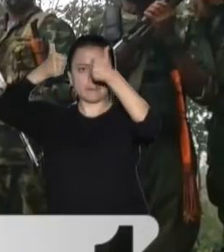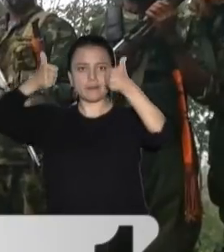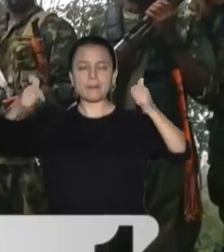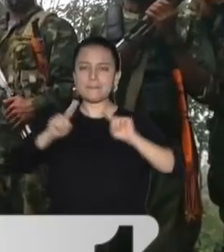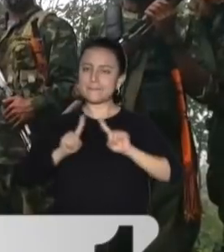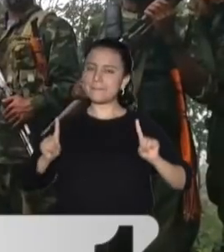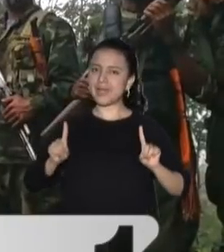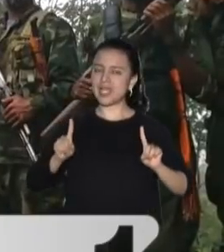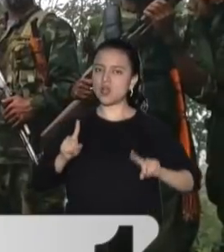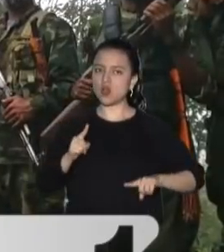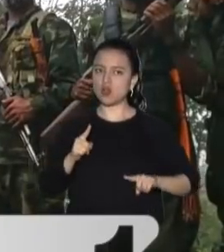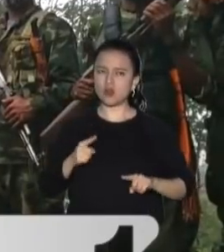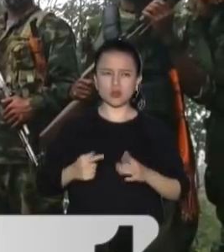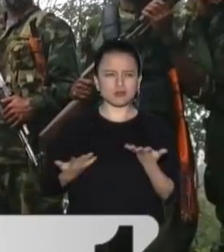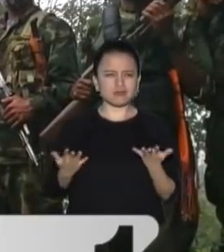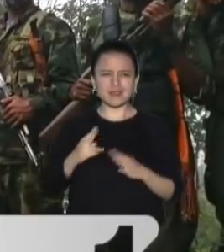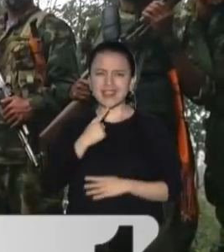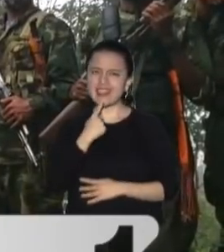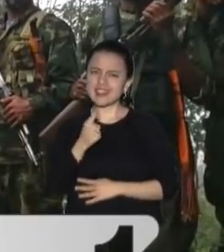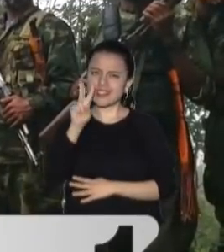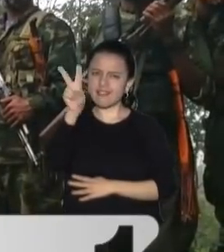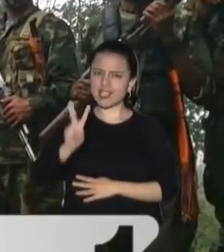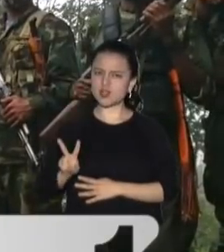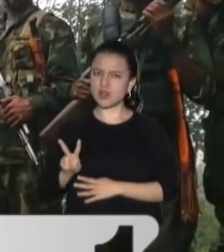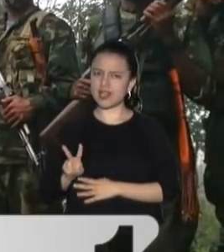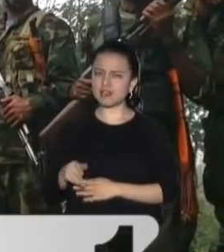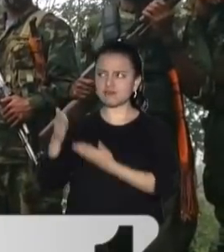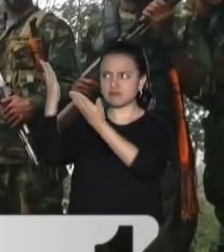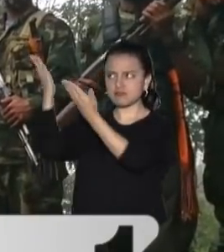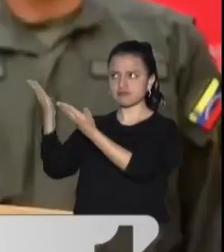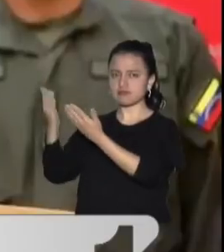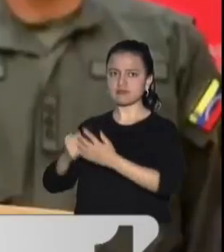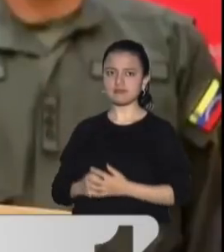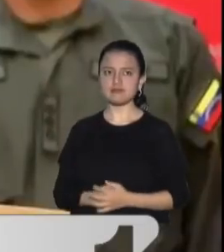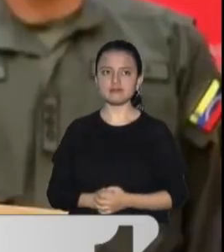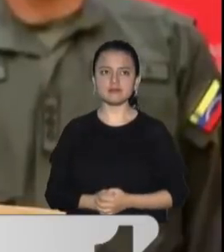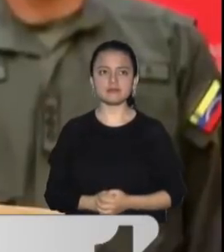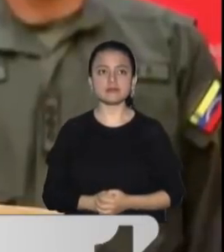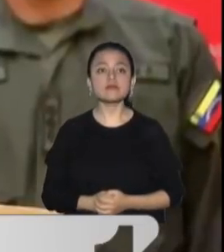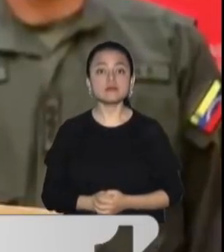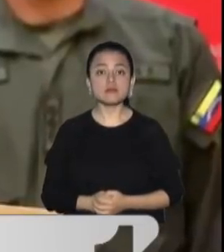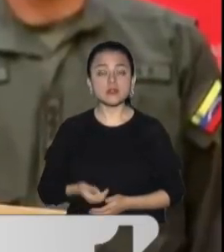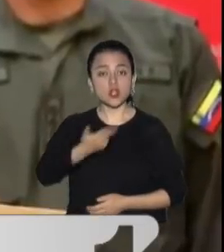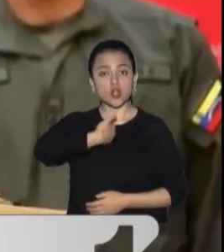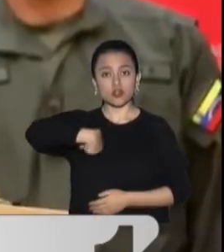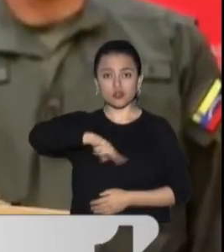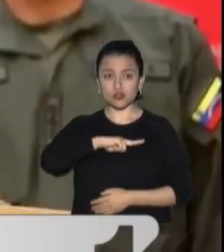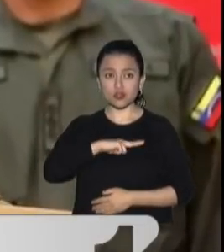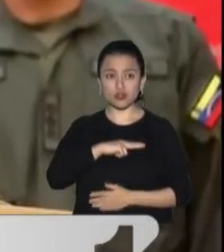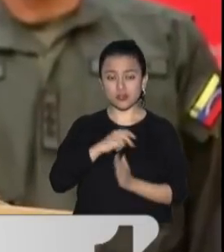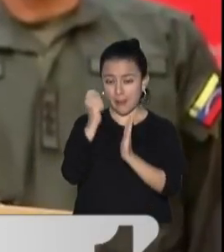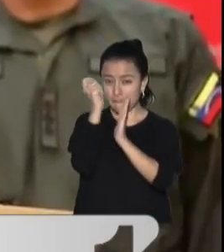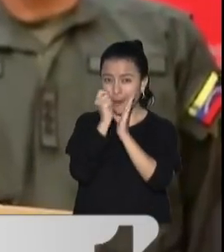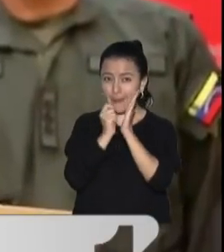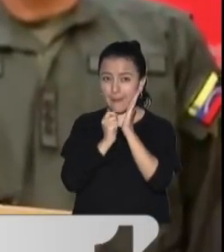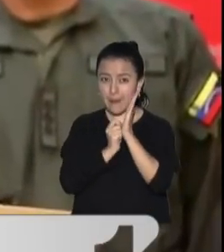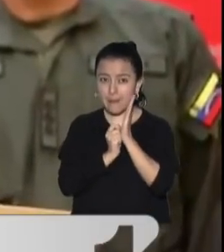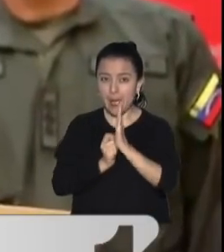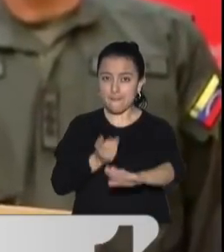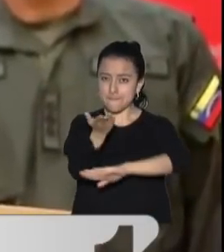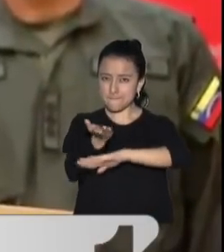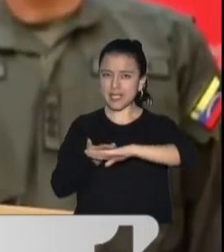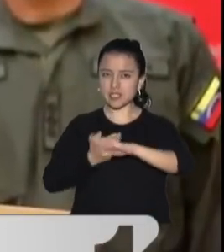pronunciamiento oficial de Venezuela sobre la presencia de grupos ilegales en ese país. En estricto cumplimiento de los